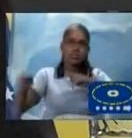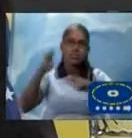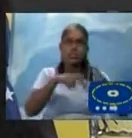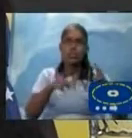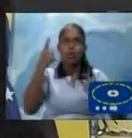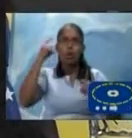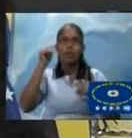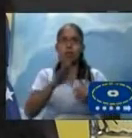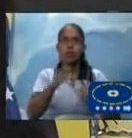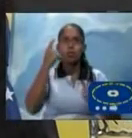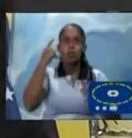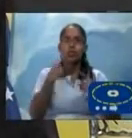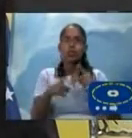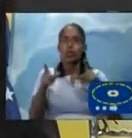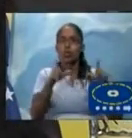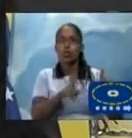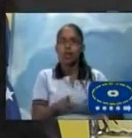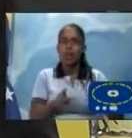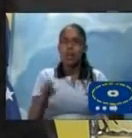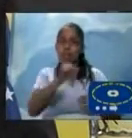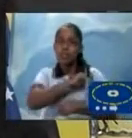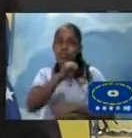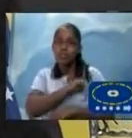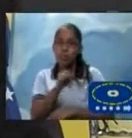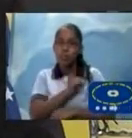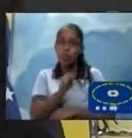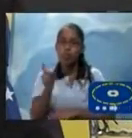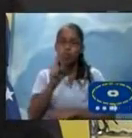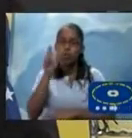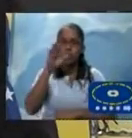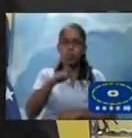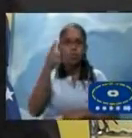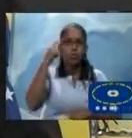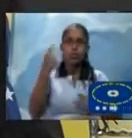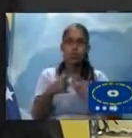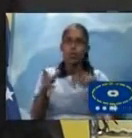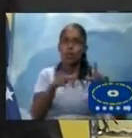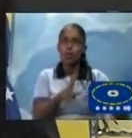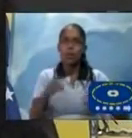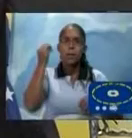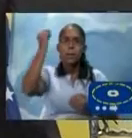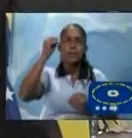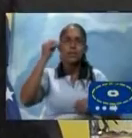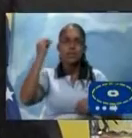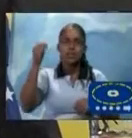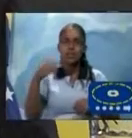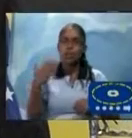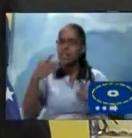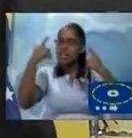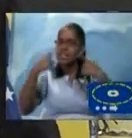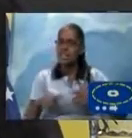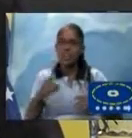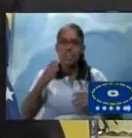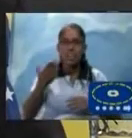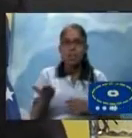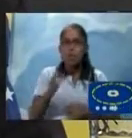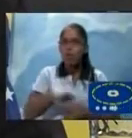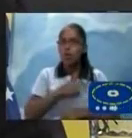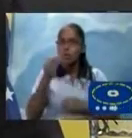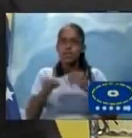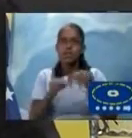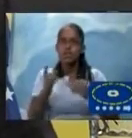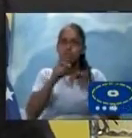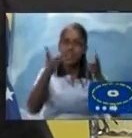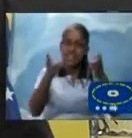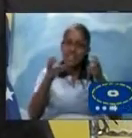allí en temor, no ande por allí pensando, ay, ¿qué será? ¿Qué puedo hacer? No,